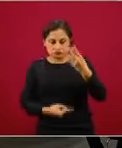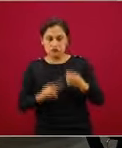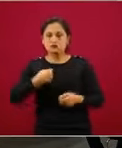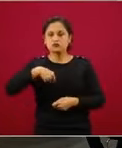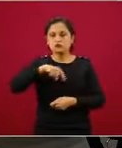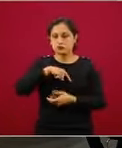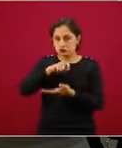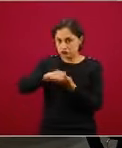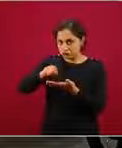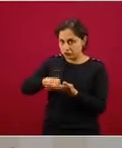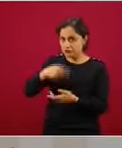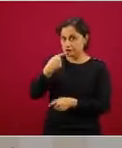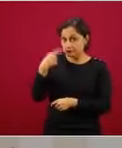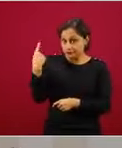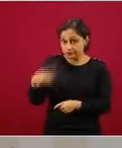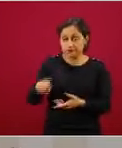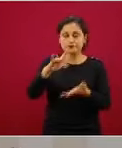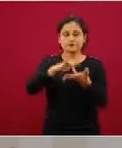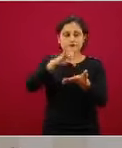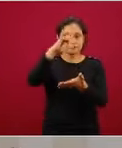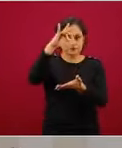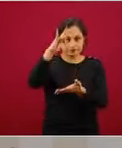tanto las denuncias, gracias por denunciar